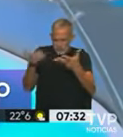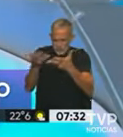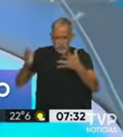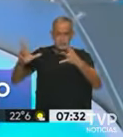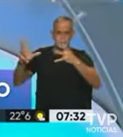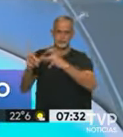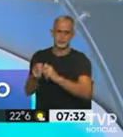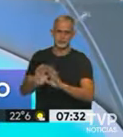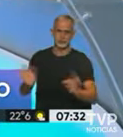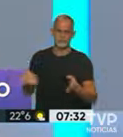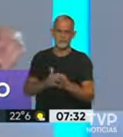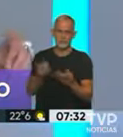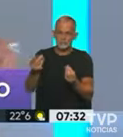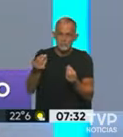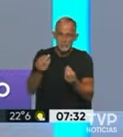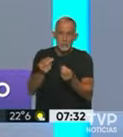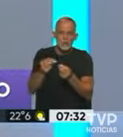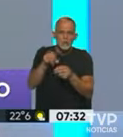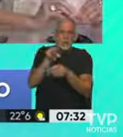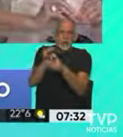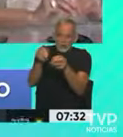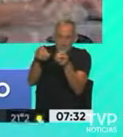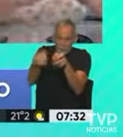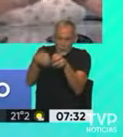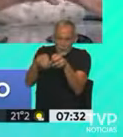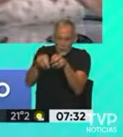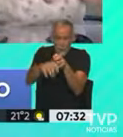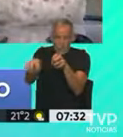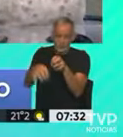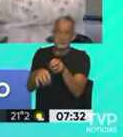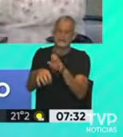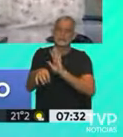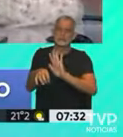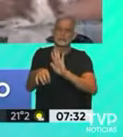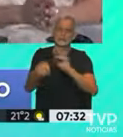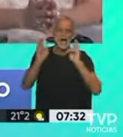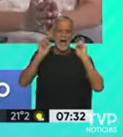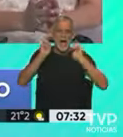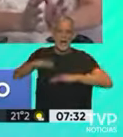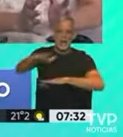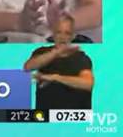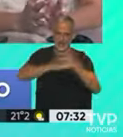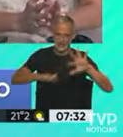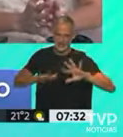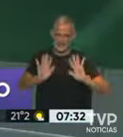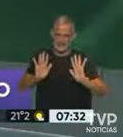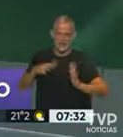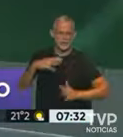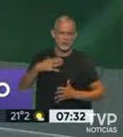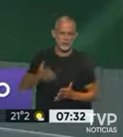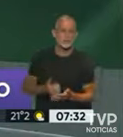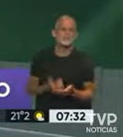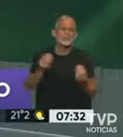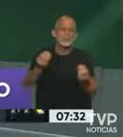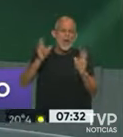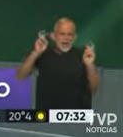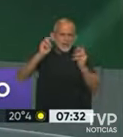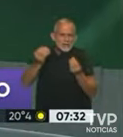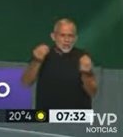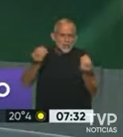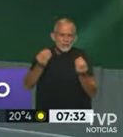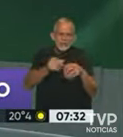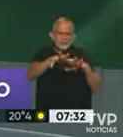lugares donde han comenzado a poner sus huevitos las langostas se ha declarado la alerta en toda la zona no ina básicamente porque alerta por los